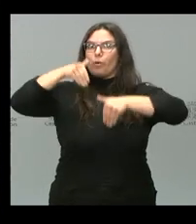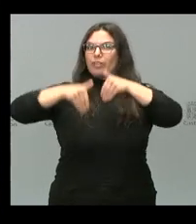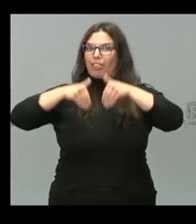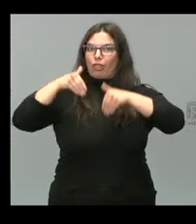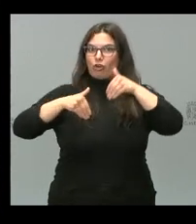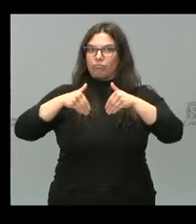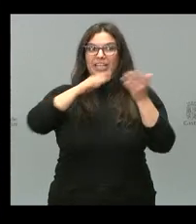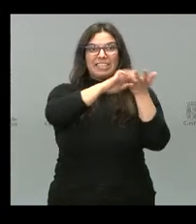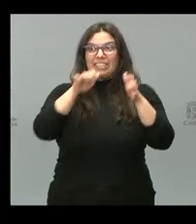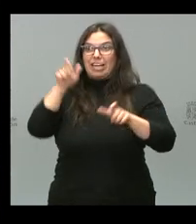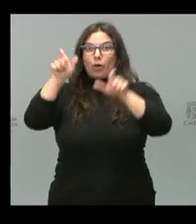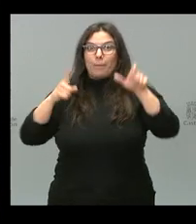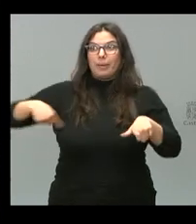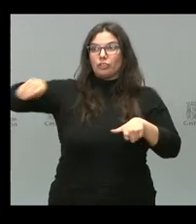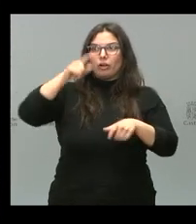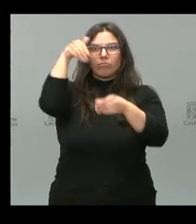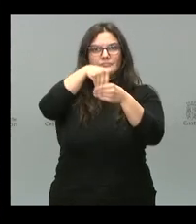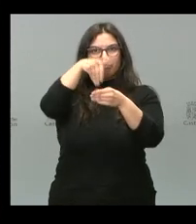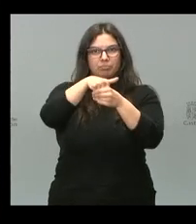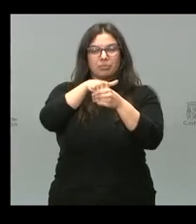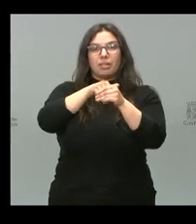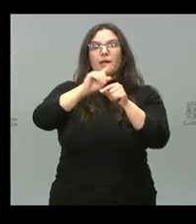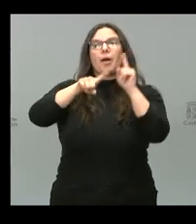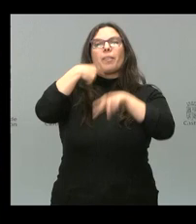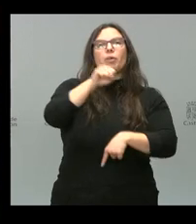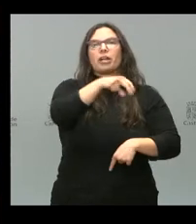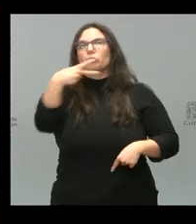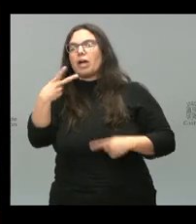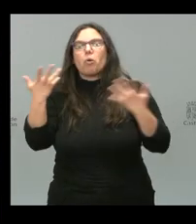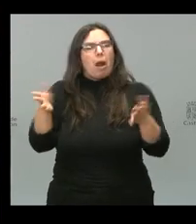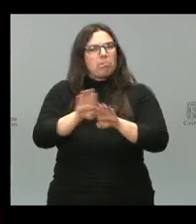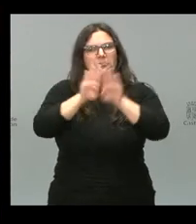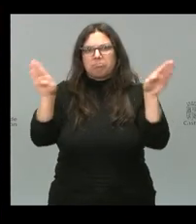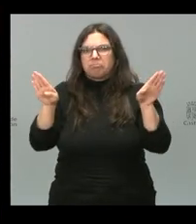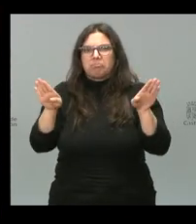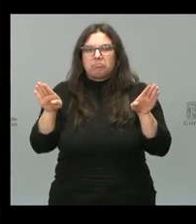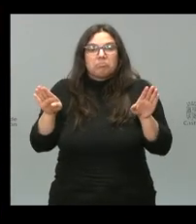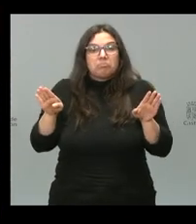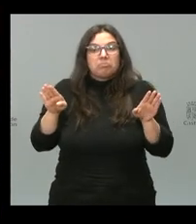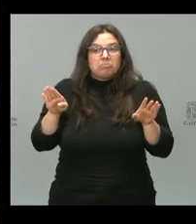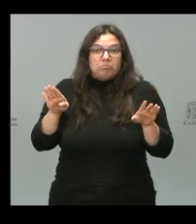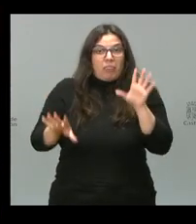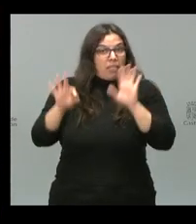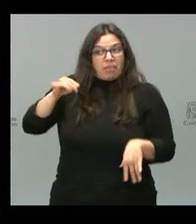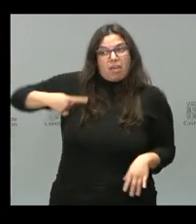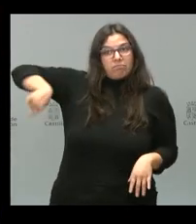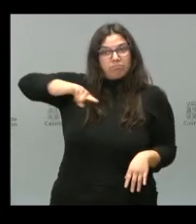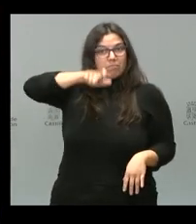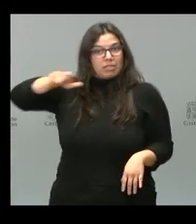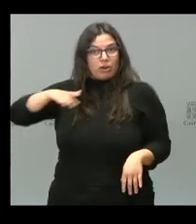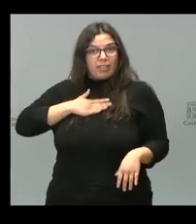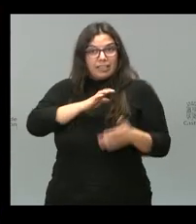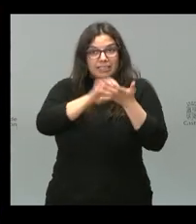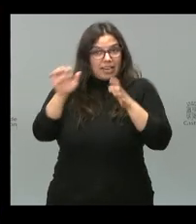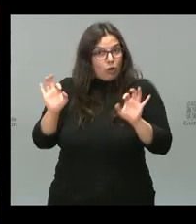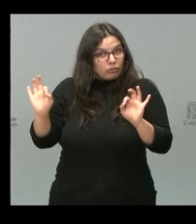las personas de castillo y más allá de Cuál fue el resultado electoral el que quisieron la gente de